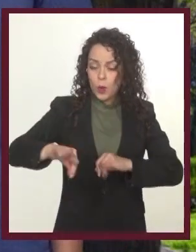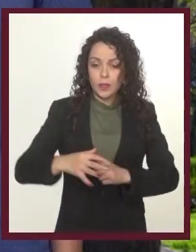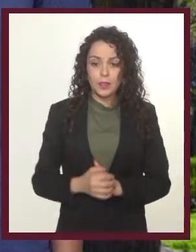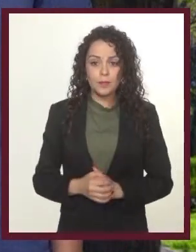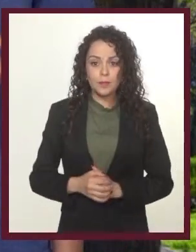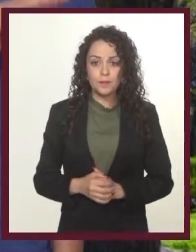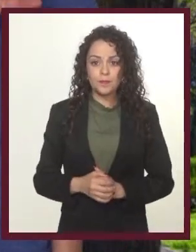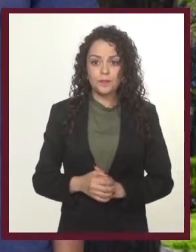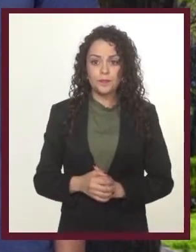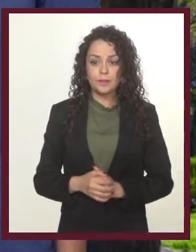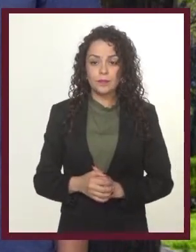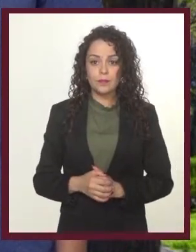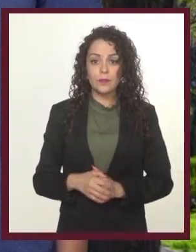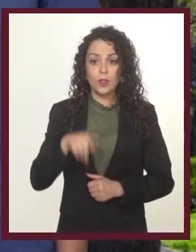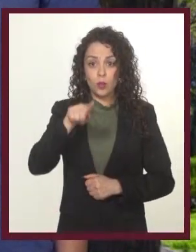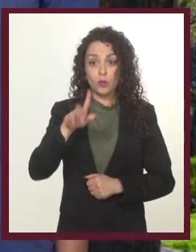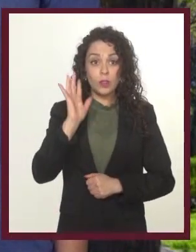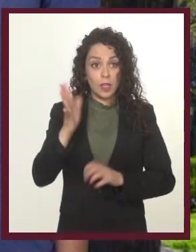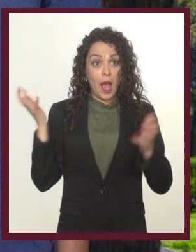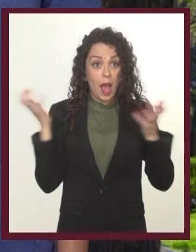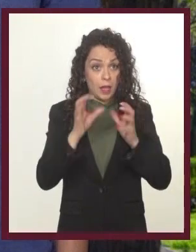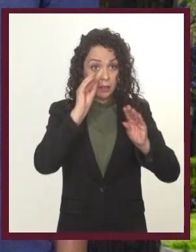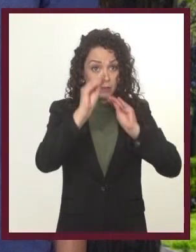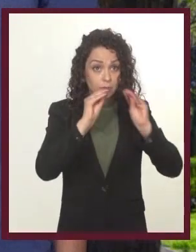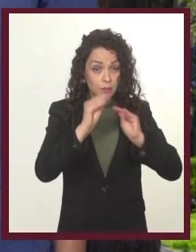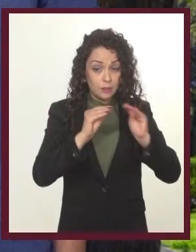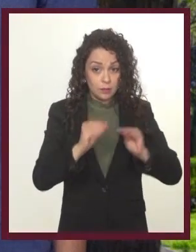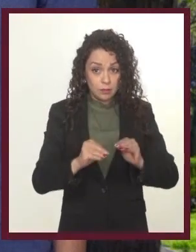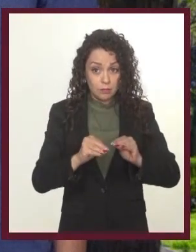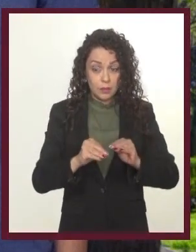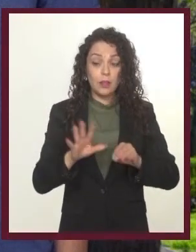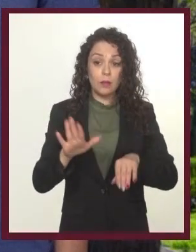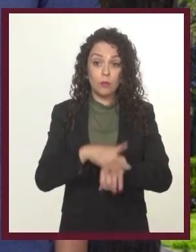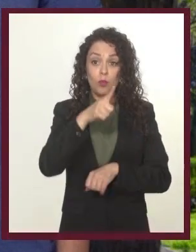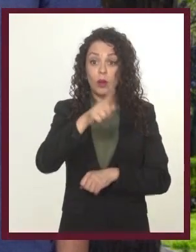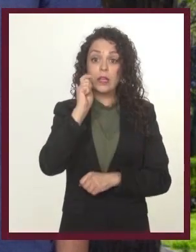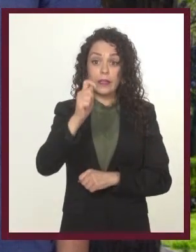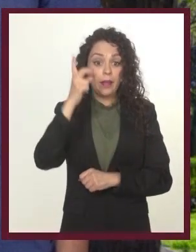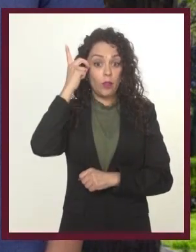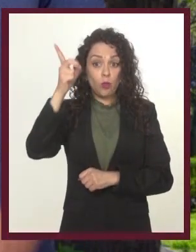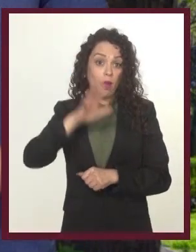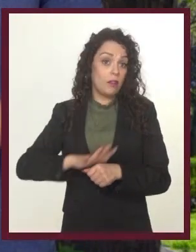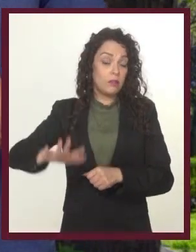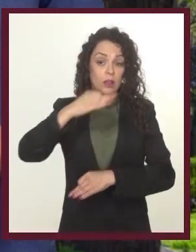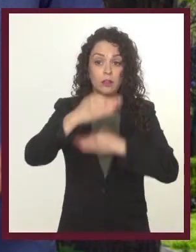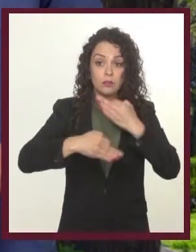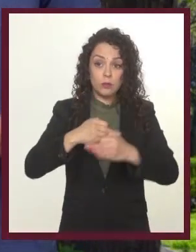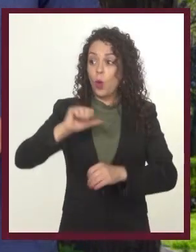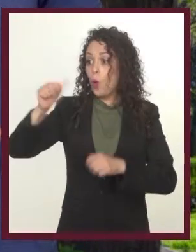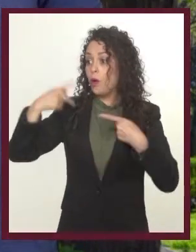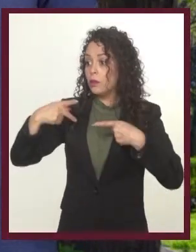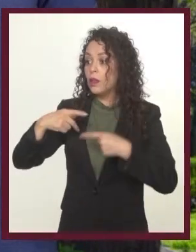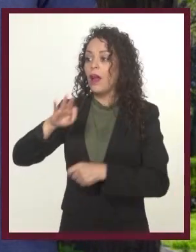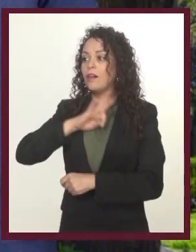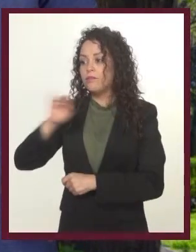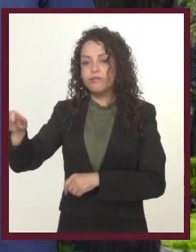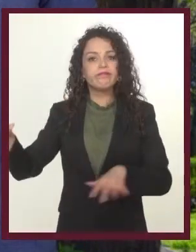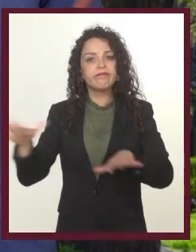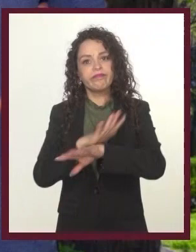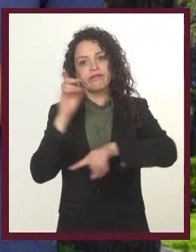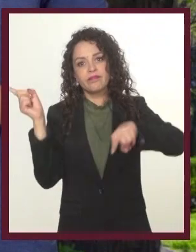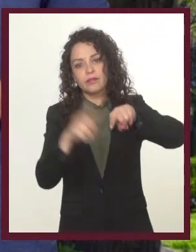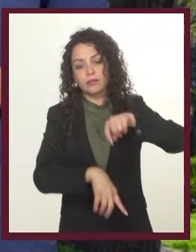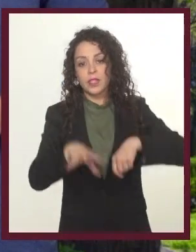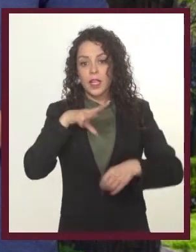por último, despréndete de tu obra. Recuerda que una vez que es parte del espacio público, puede ser alterada por los demás,